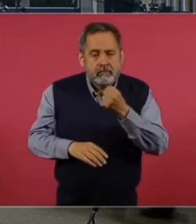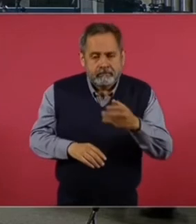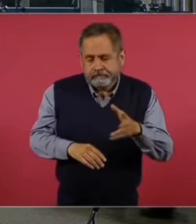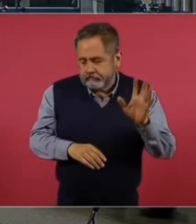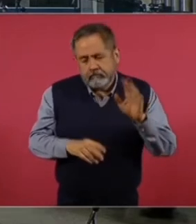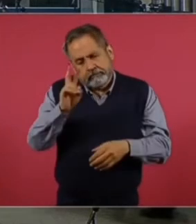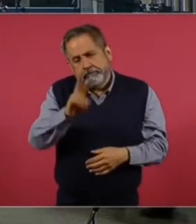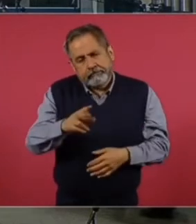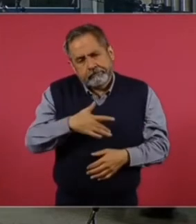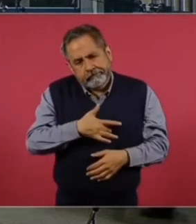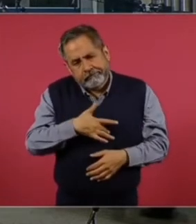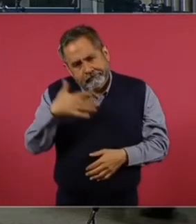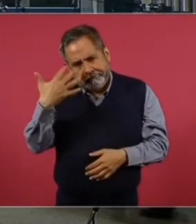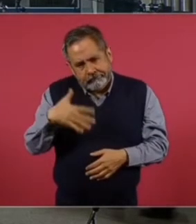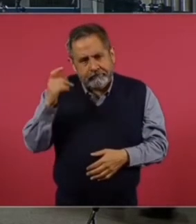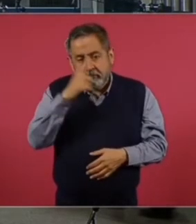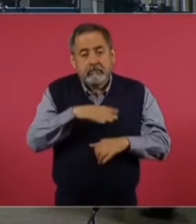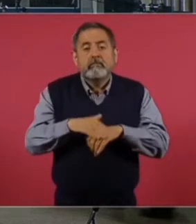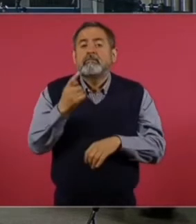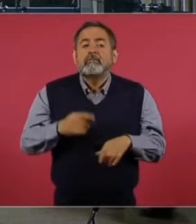doloroso también, porque